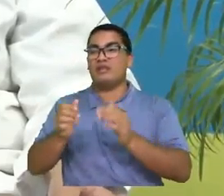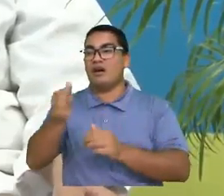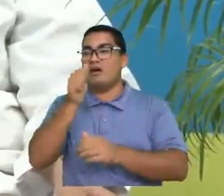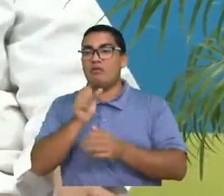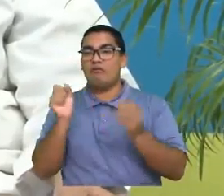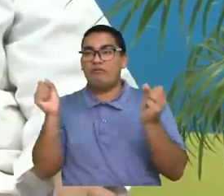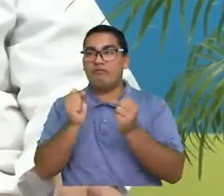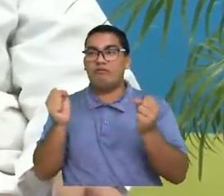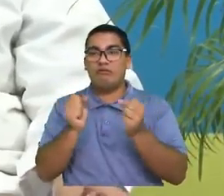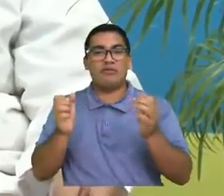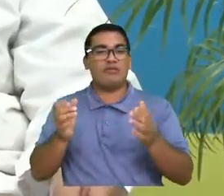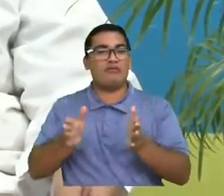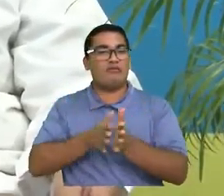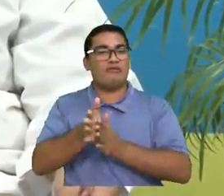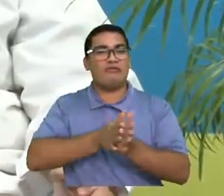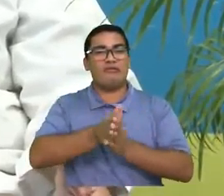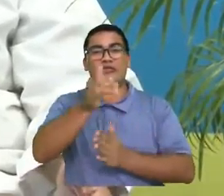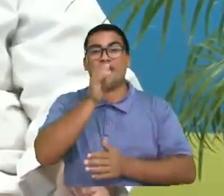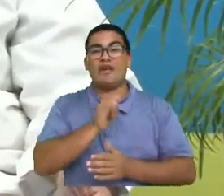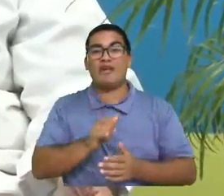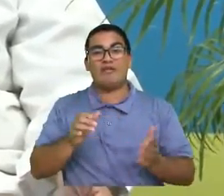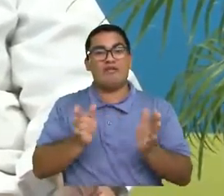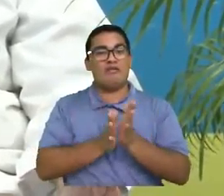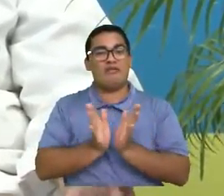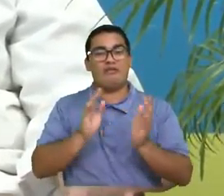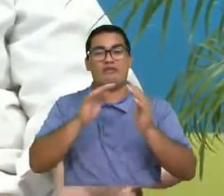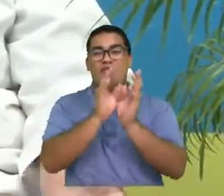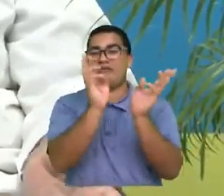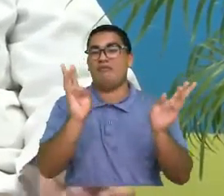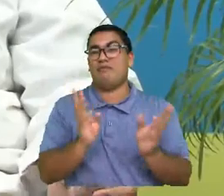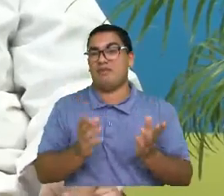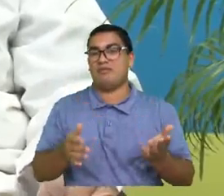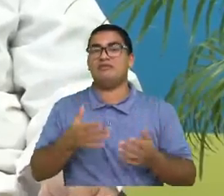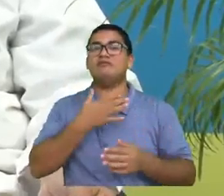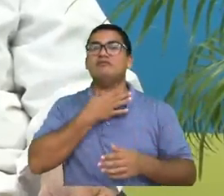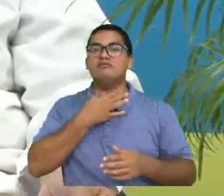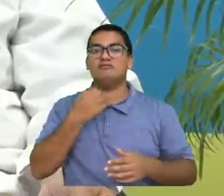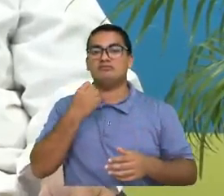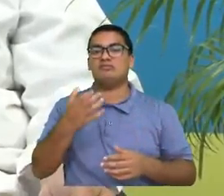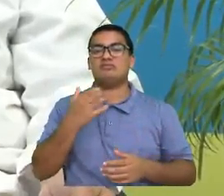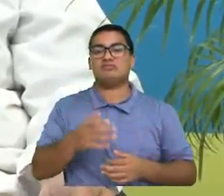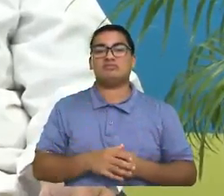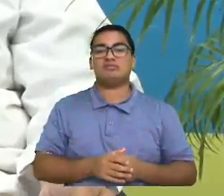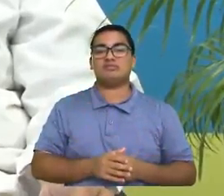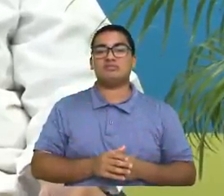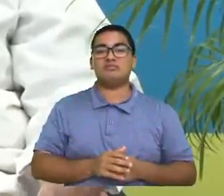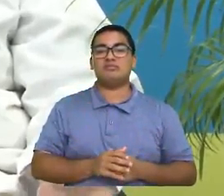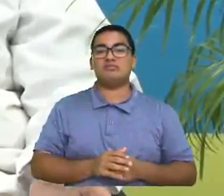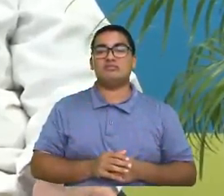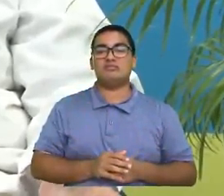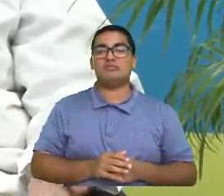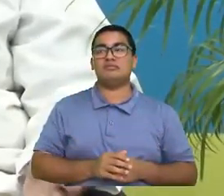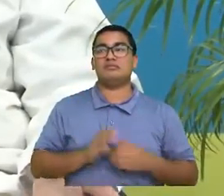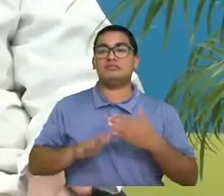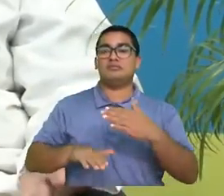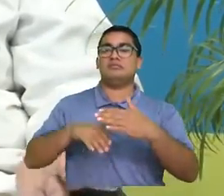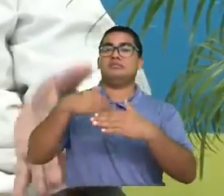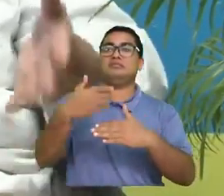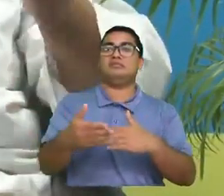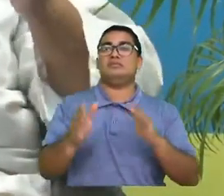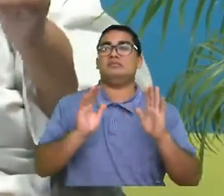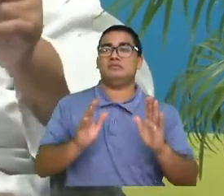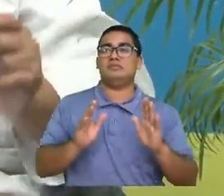de fresco de piña, bien helado. Sí, me va a afectar la garganta. Sí. Y después vengo yo y